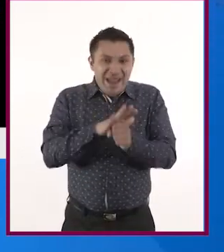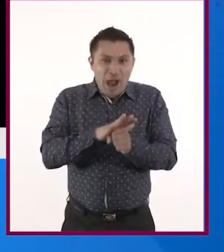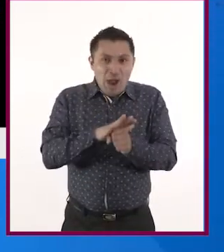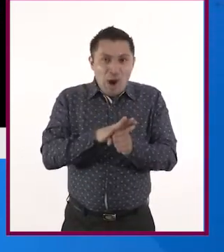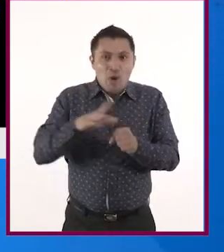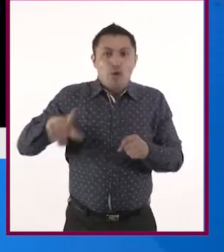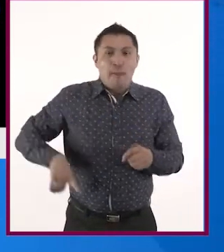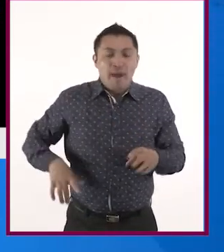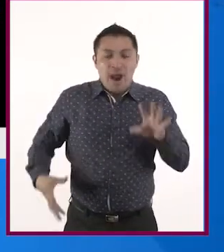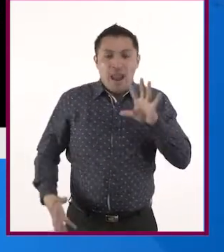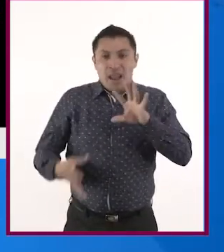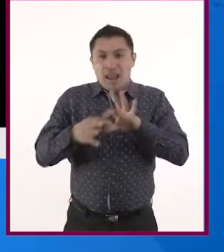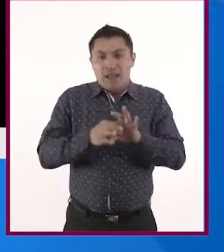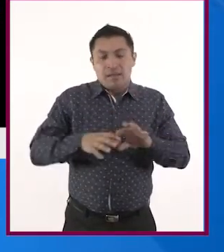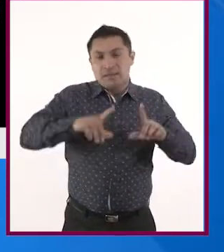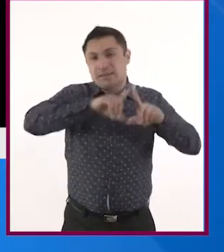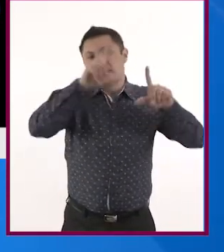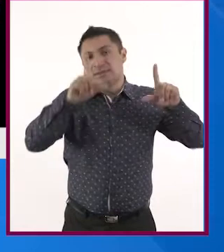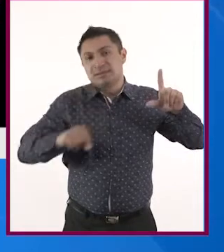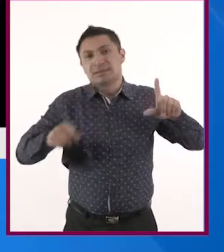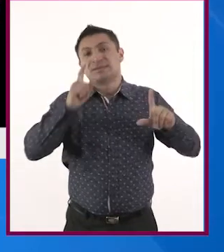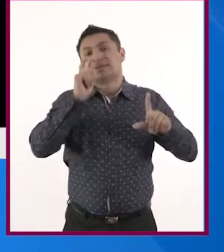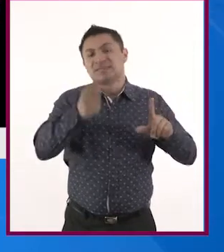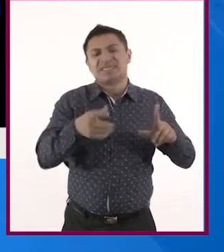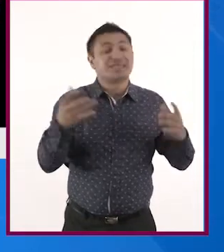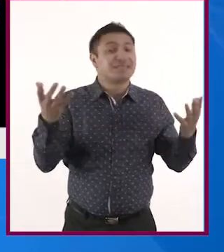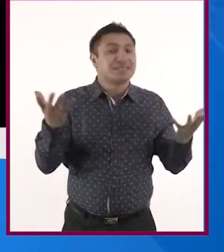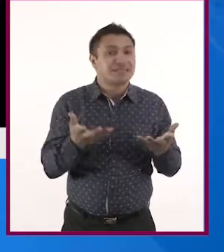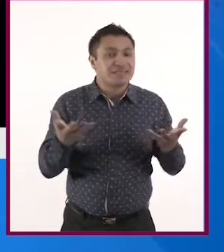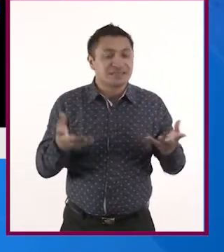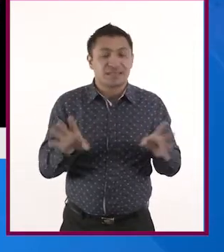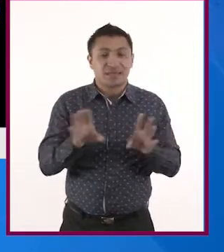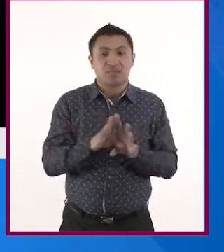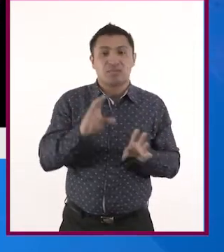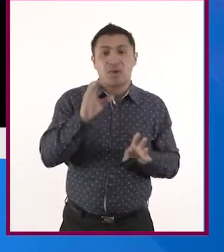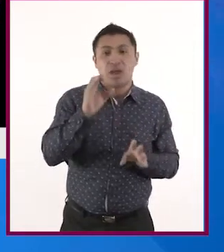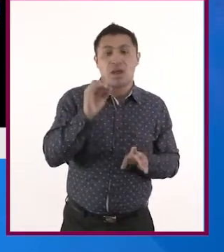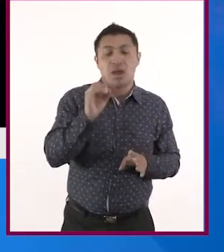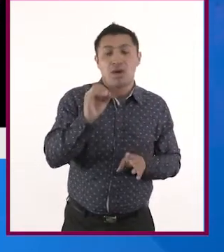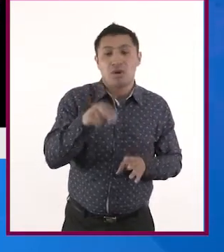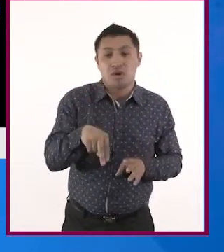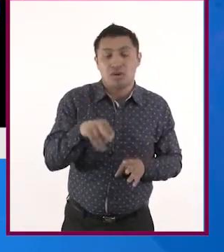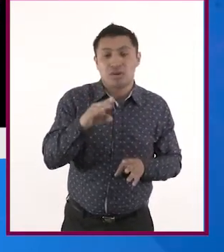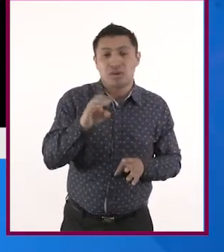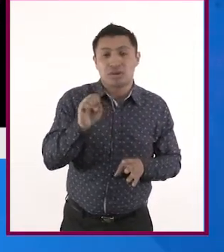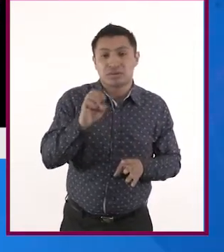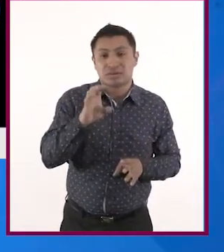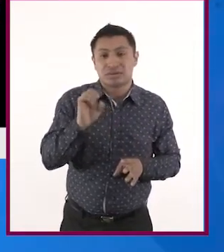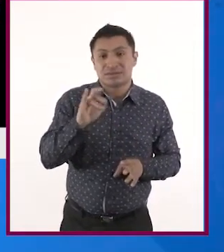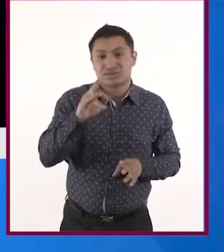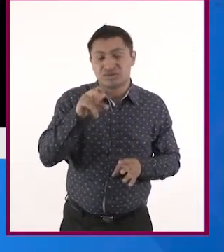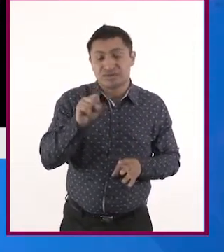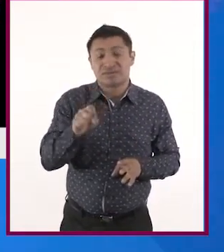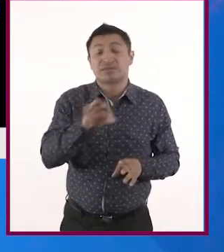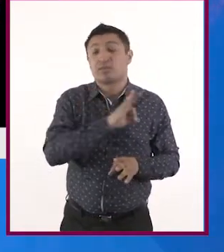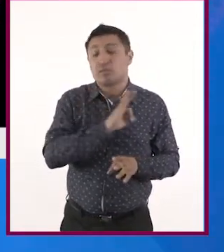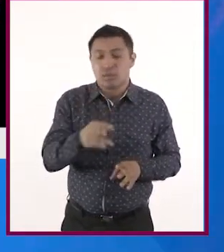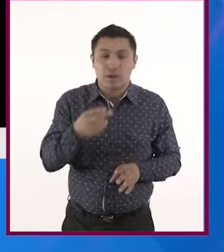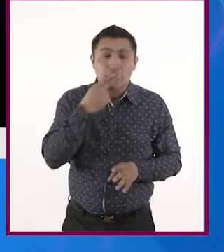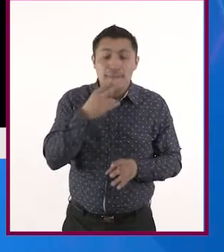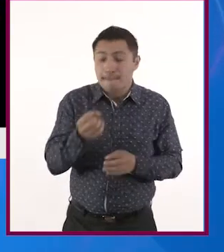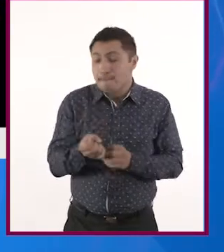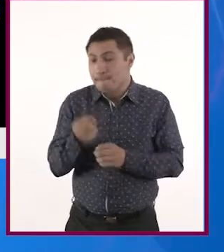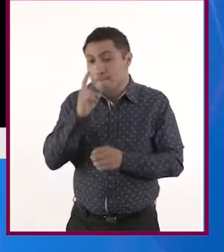y gobierno del territorio, lo que genera son concesiones, puede conceder el uso y